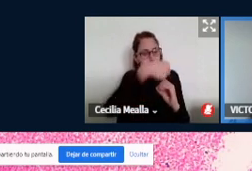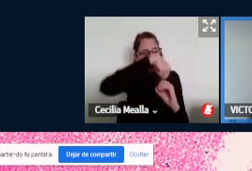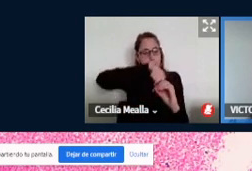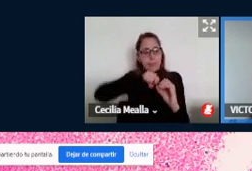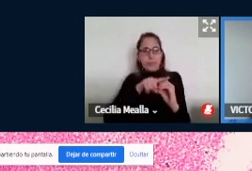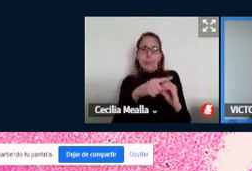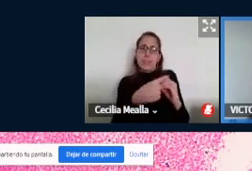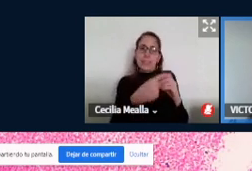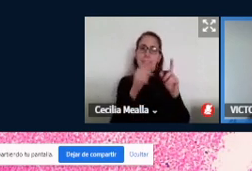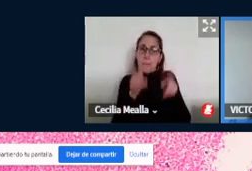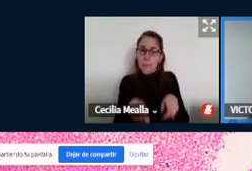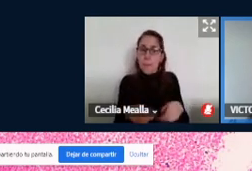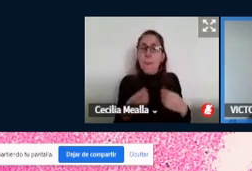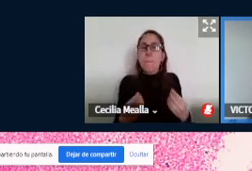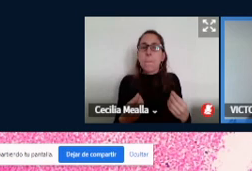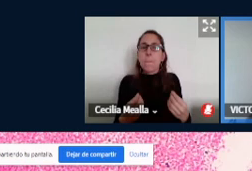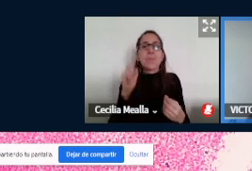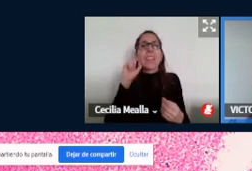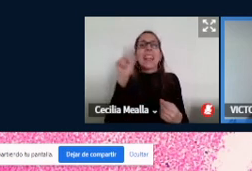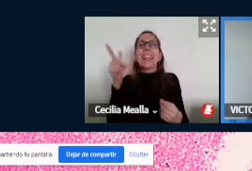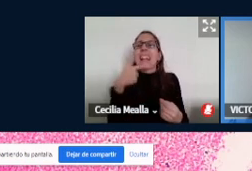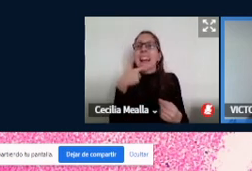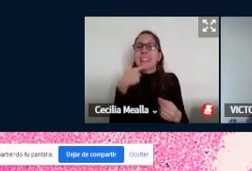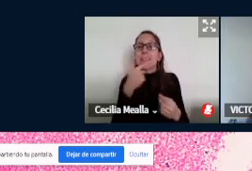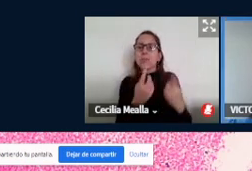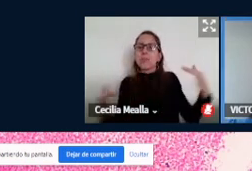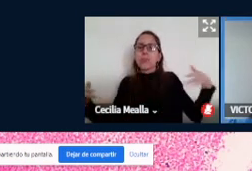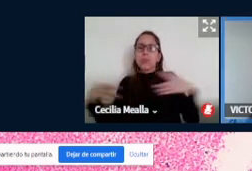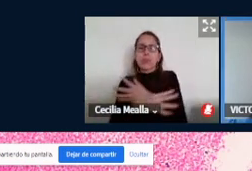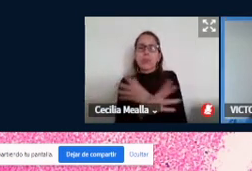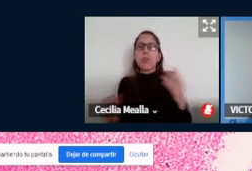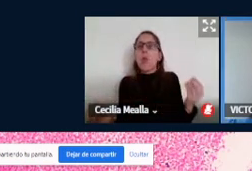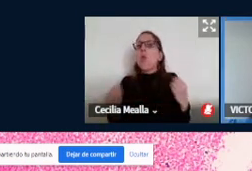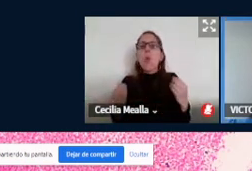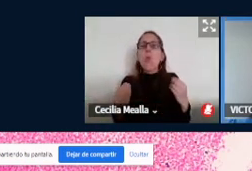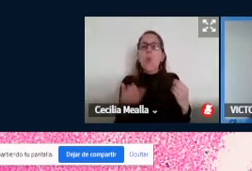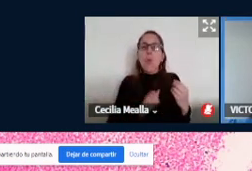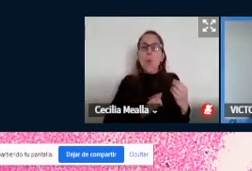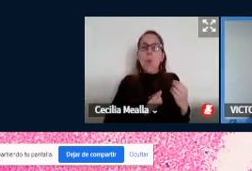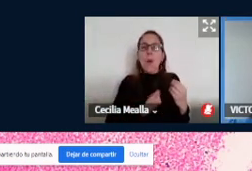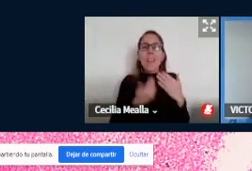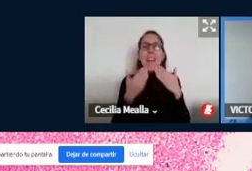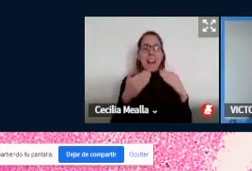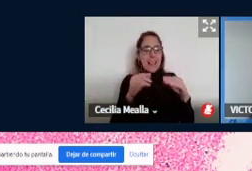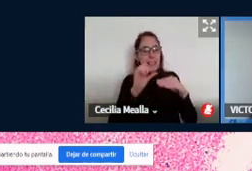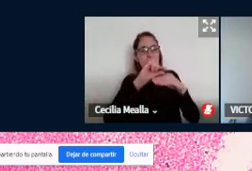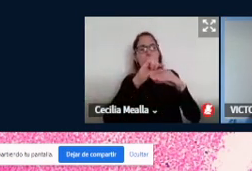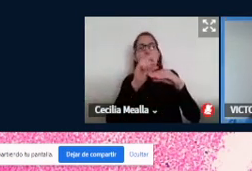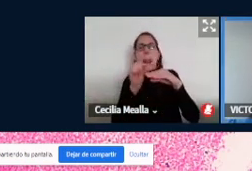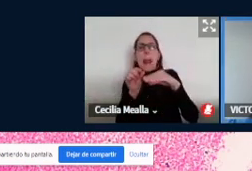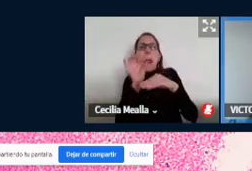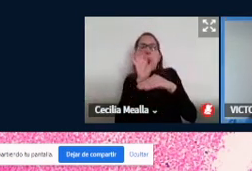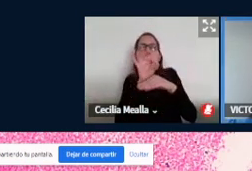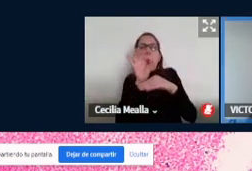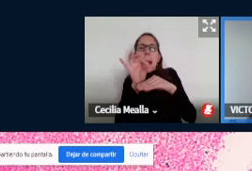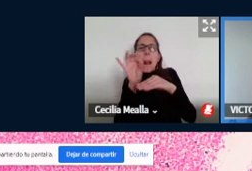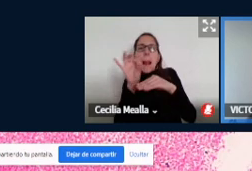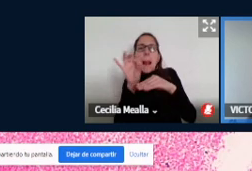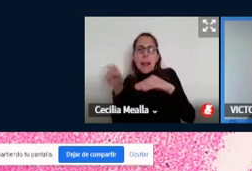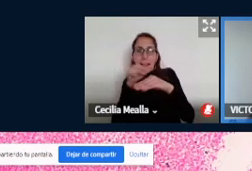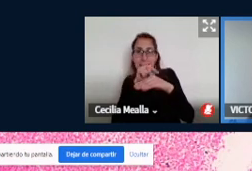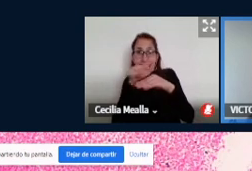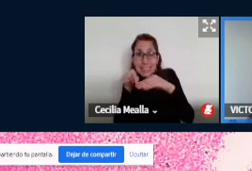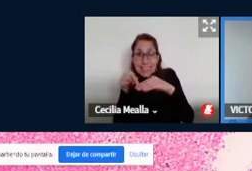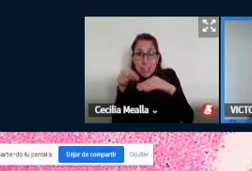intercambio gaseoso no puede producirse por acá, se produce por estos vasos chiquititos, que van a terminar